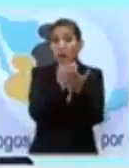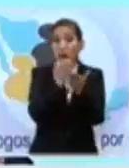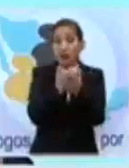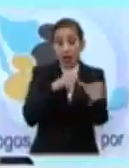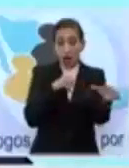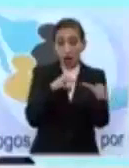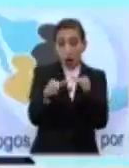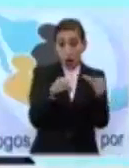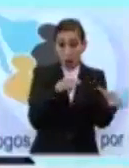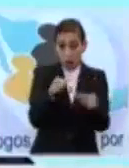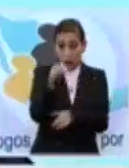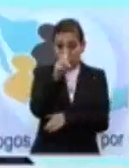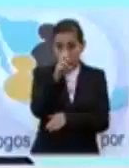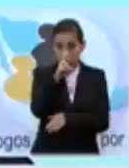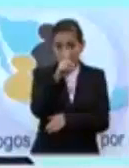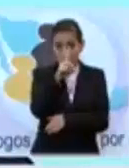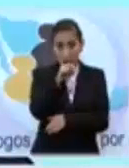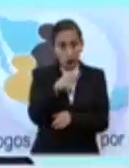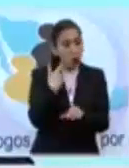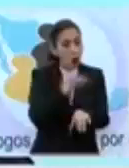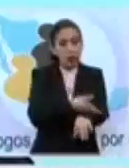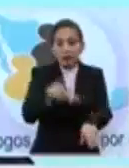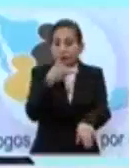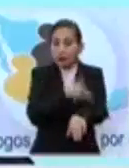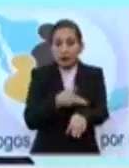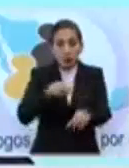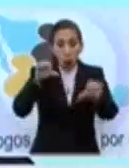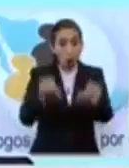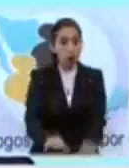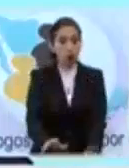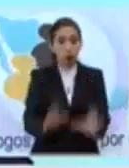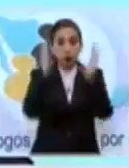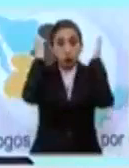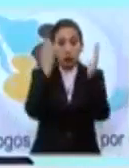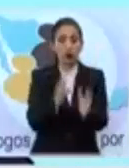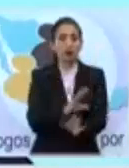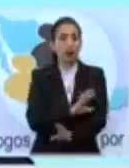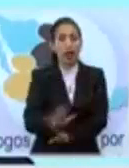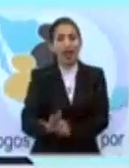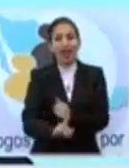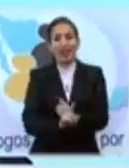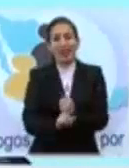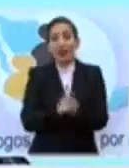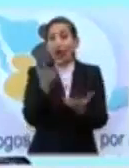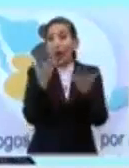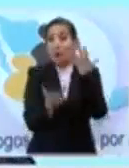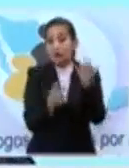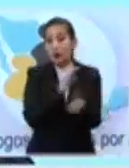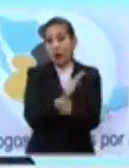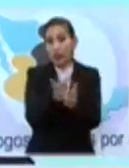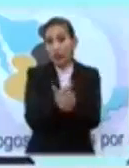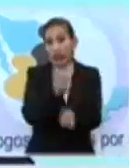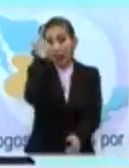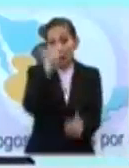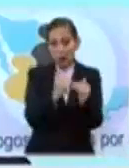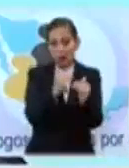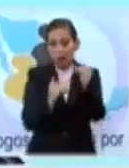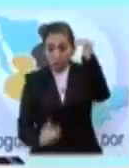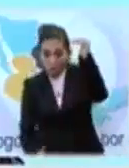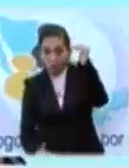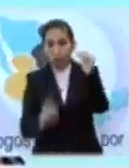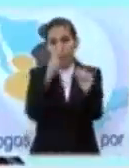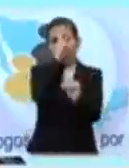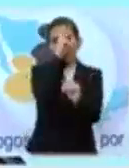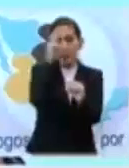como tal no resuelve el problema automáticamente, e incluso en muchos casos puede agravar el problema al